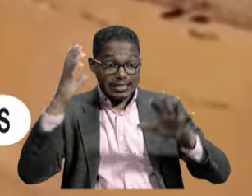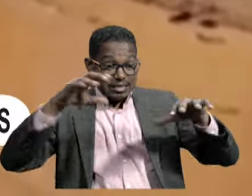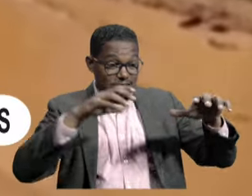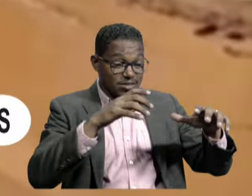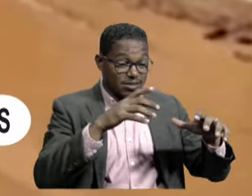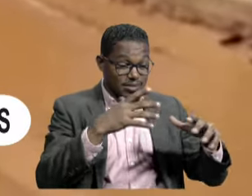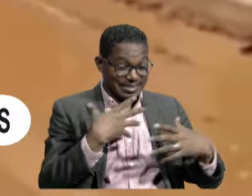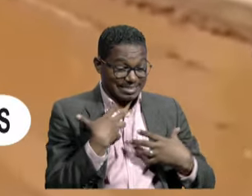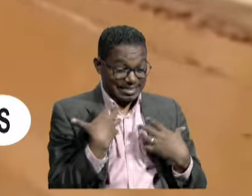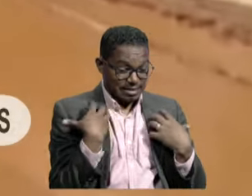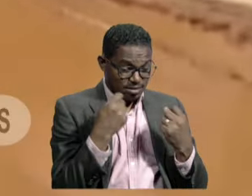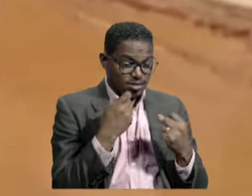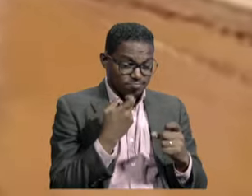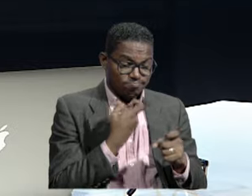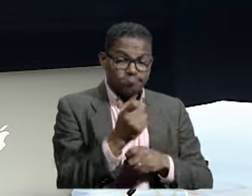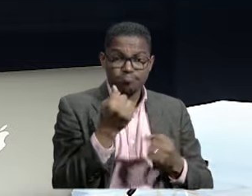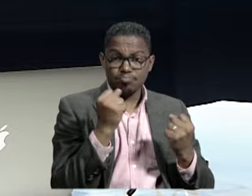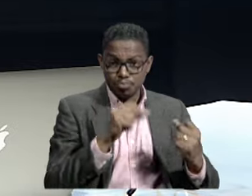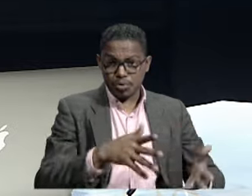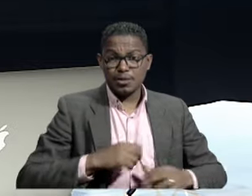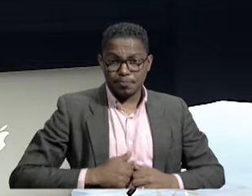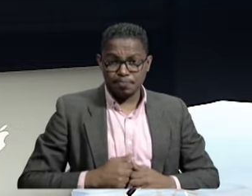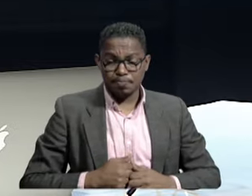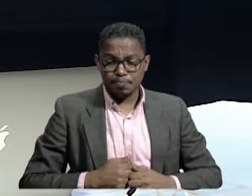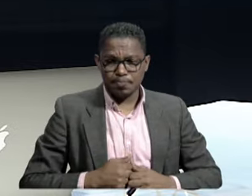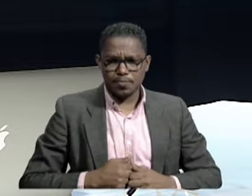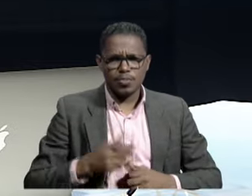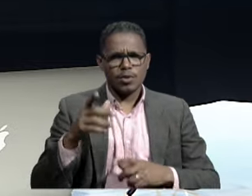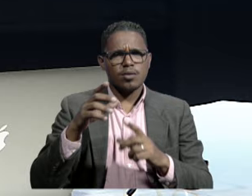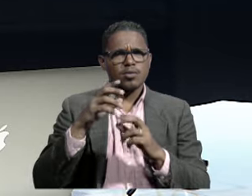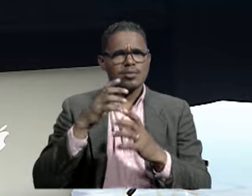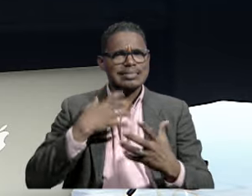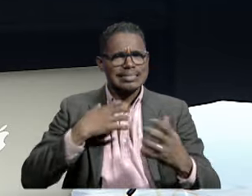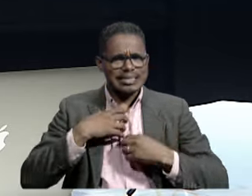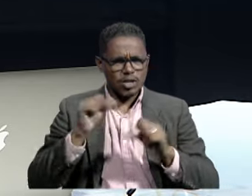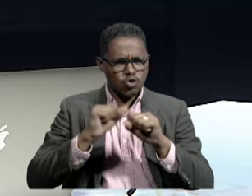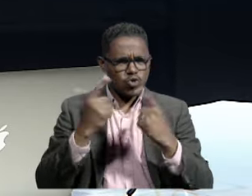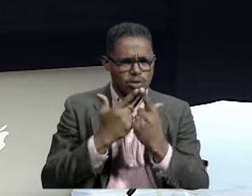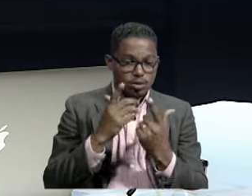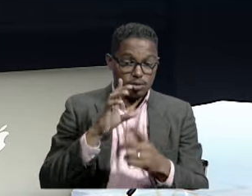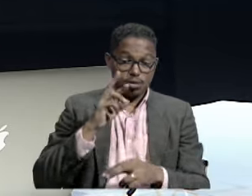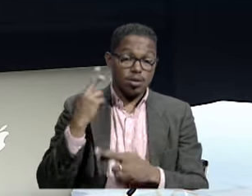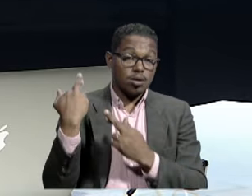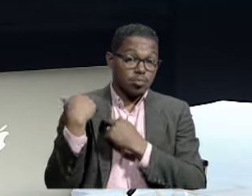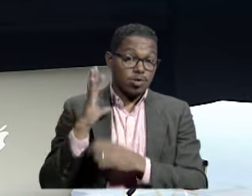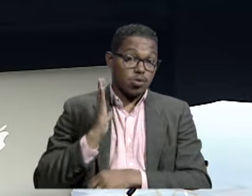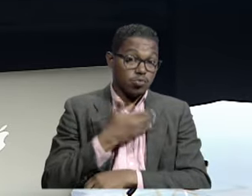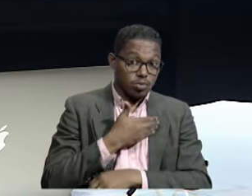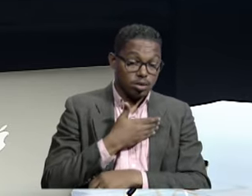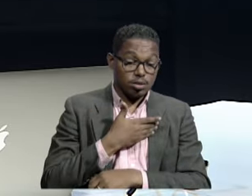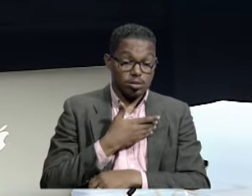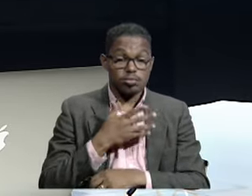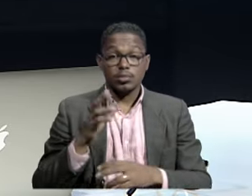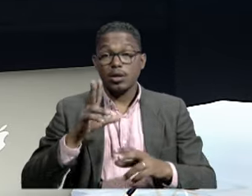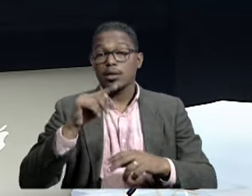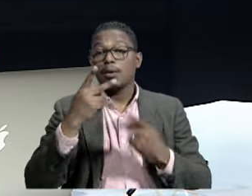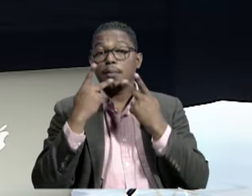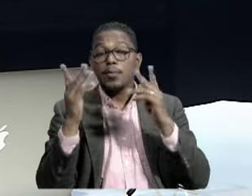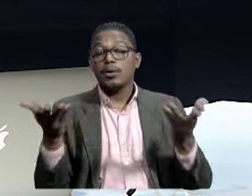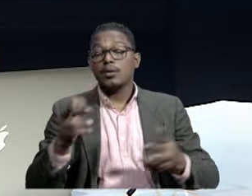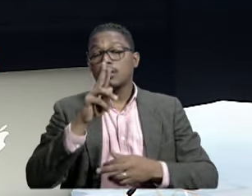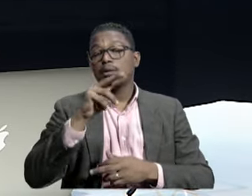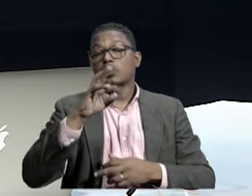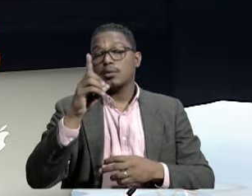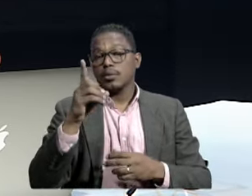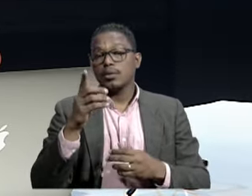tendremos esas quejas parte social que es nuestra responsabilidad una de nuestras tantas responsabilidades acá en tu televisión pública rtvd